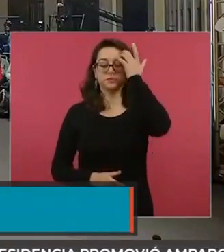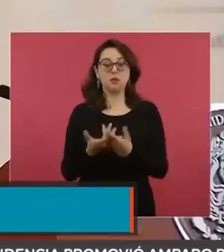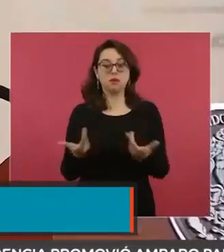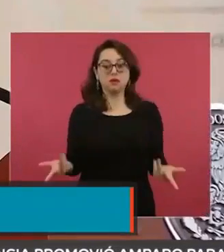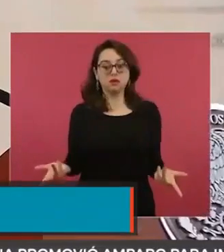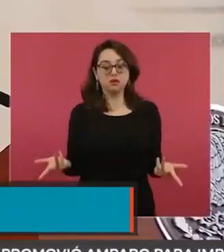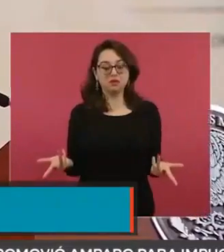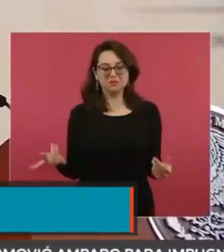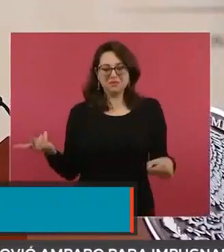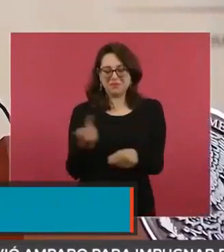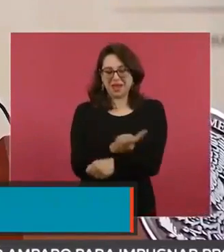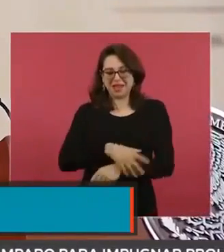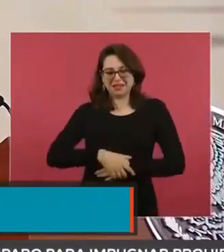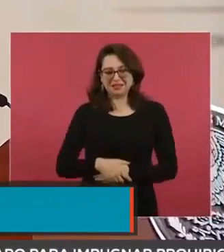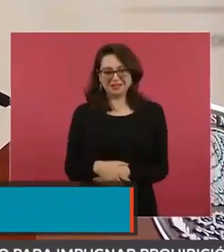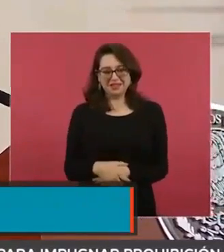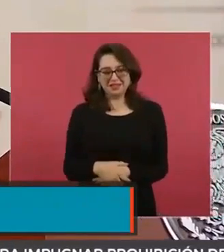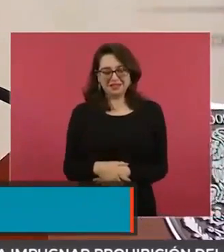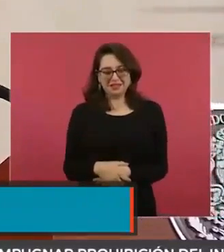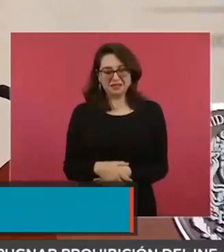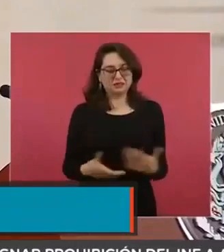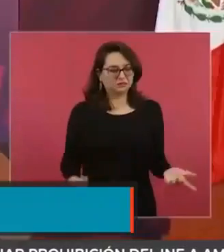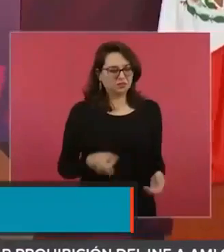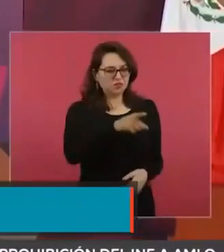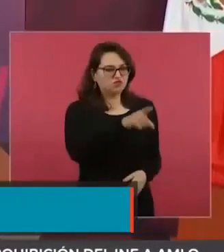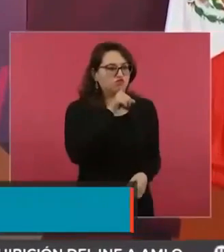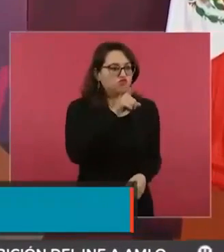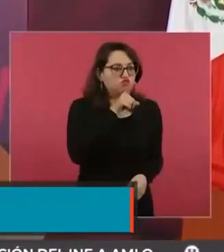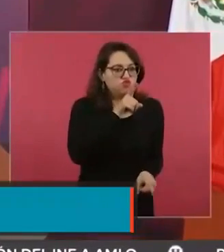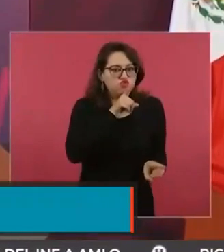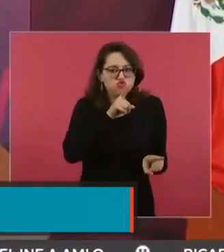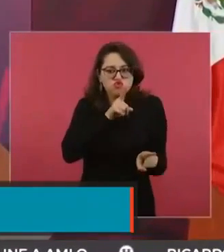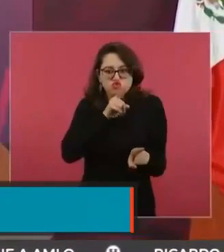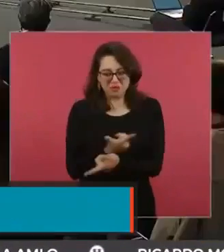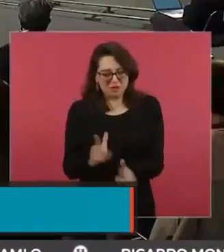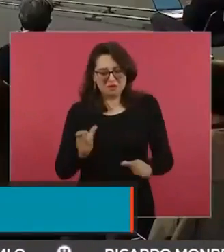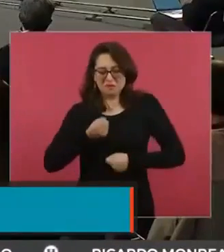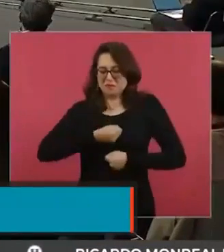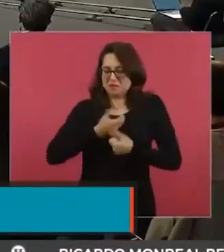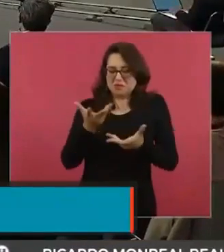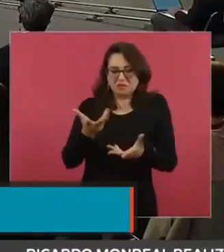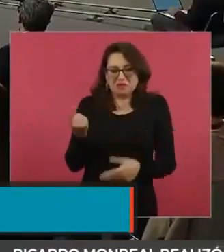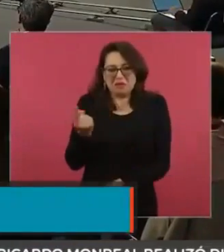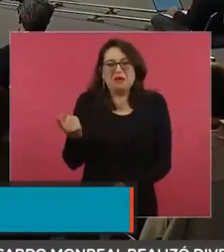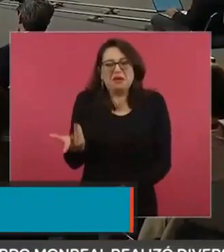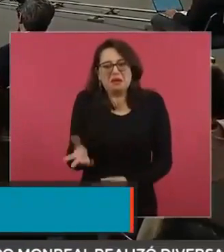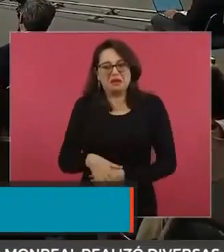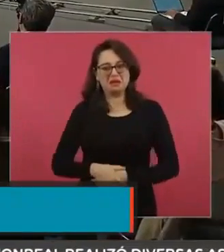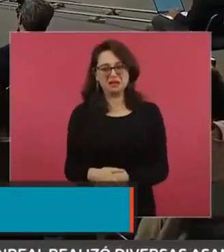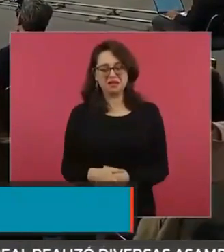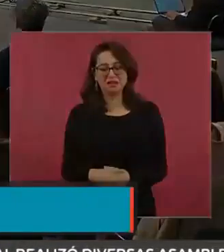el proceso electoral al criticar a la precandidata Xóchitl Gálvez y acusó que tanto el tribunal como el INE están